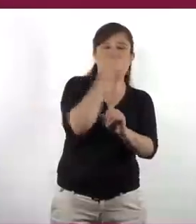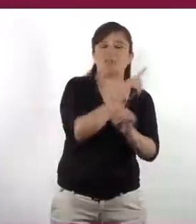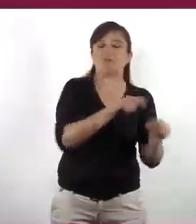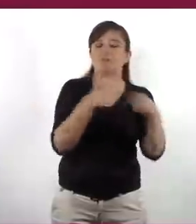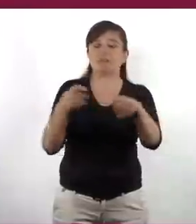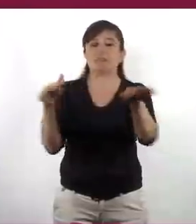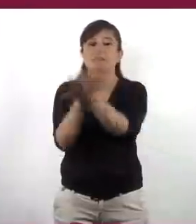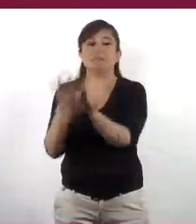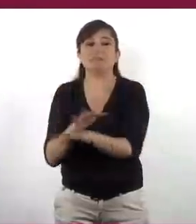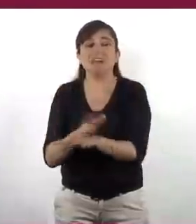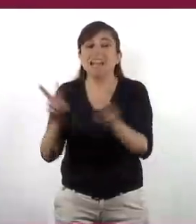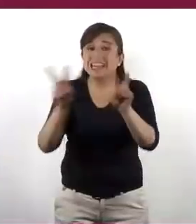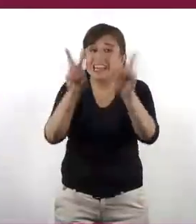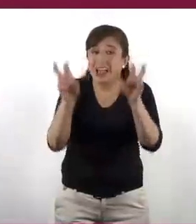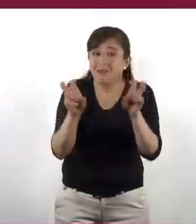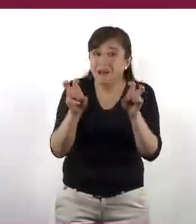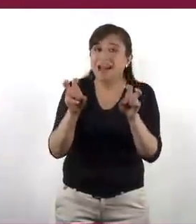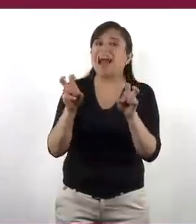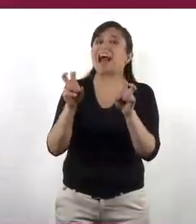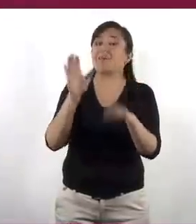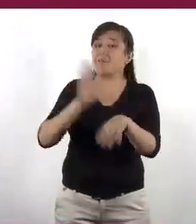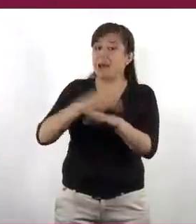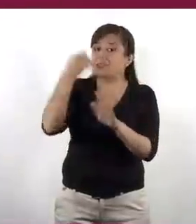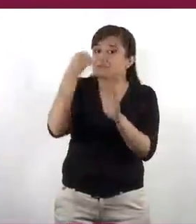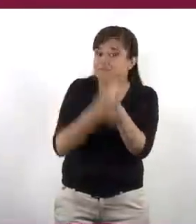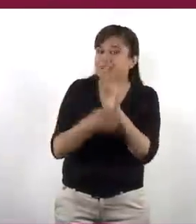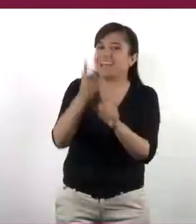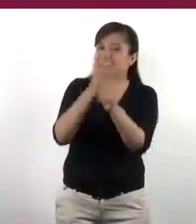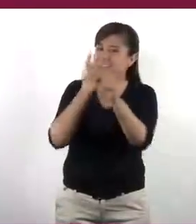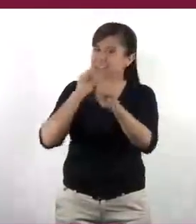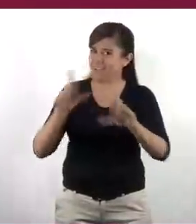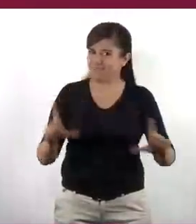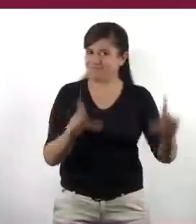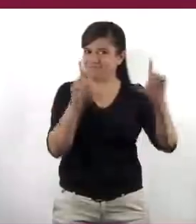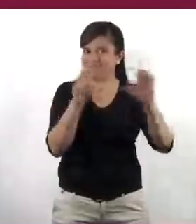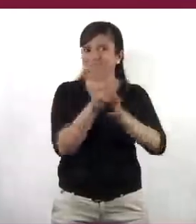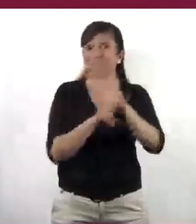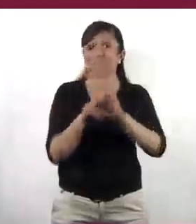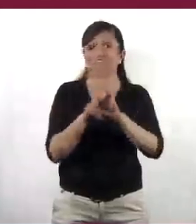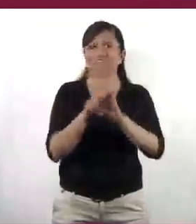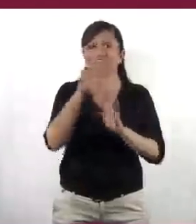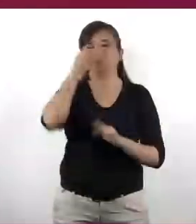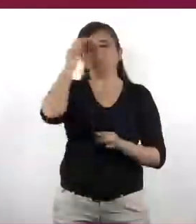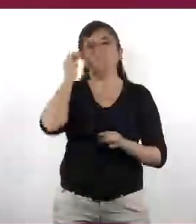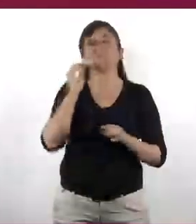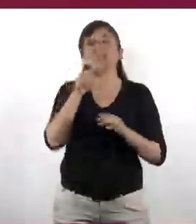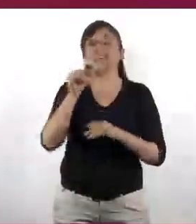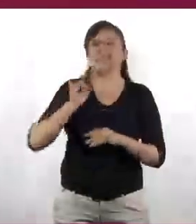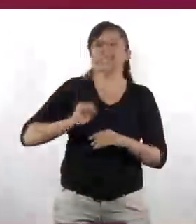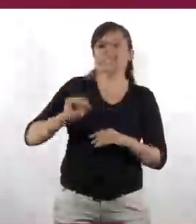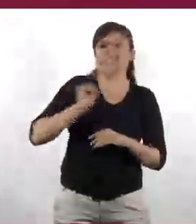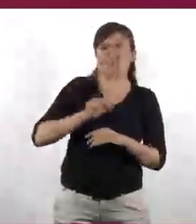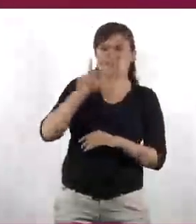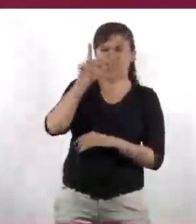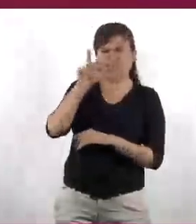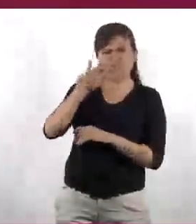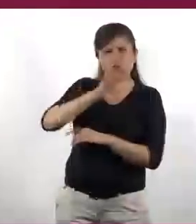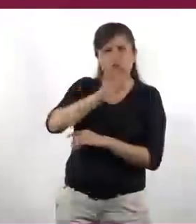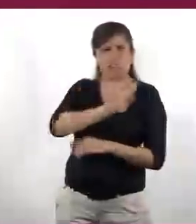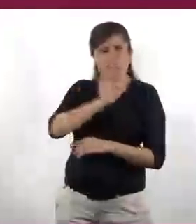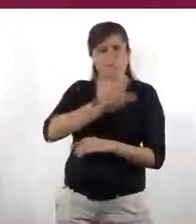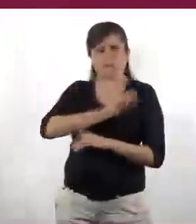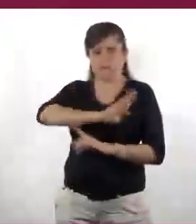este tema, los y las invitamos a ver el siguiente video. Iniciaba el siglo XVIII cuando en España murió